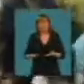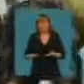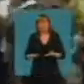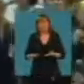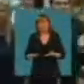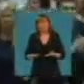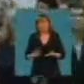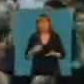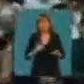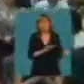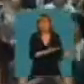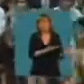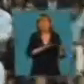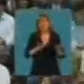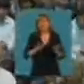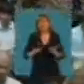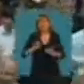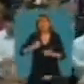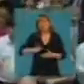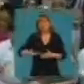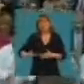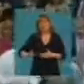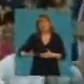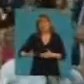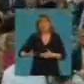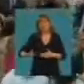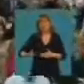a continuación a realizar la jura correspondiente